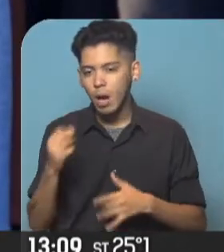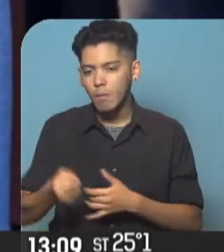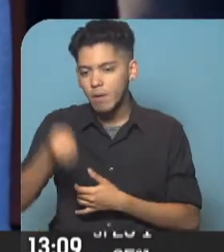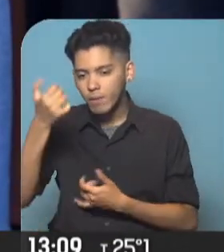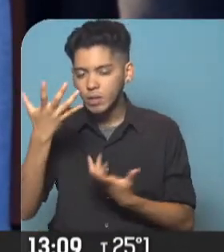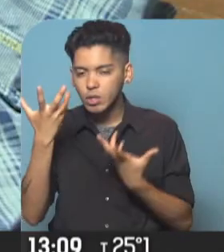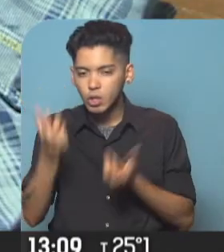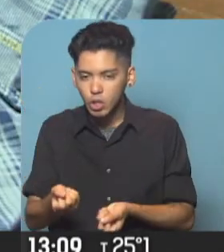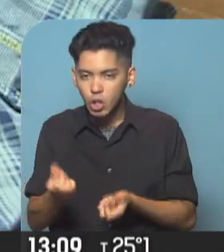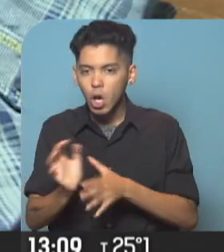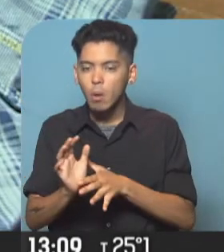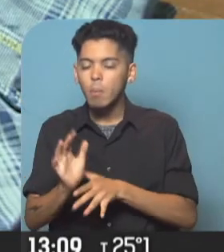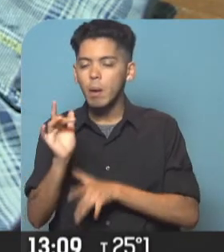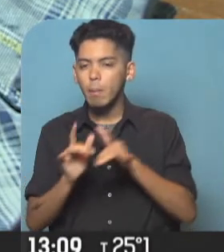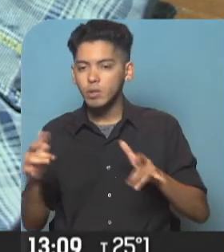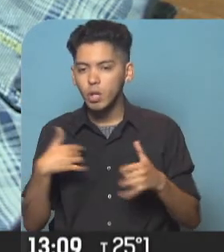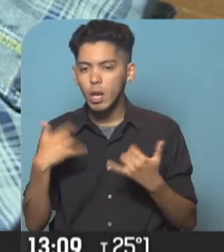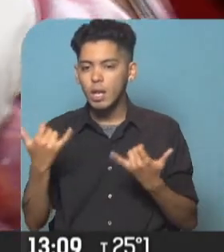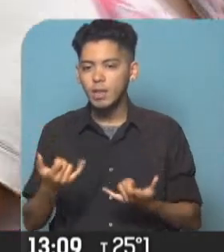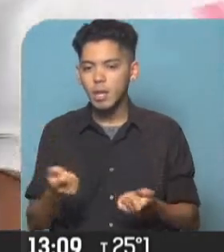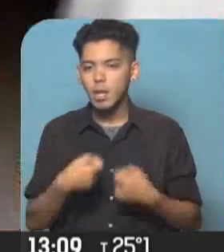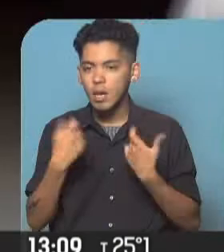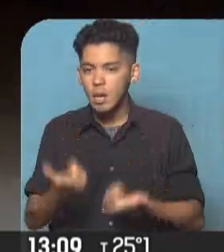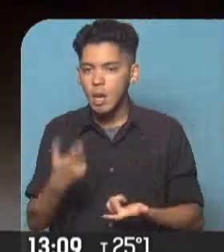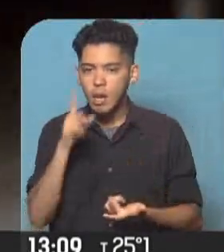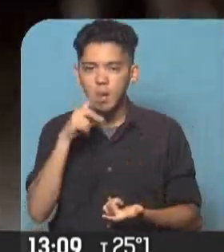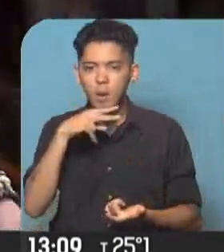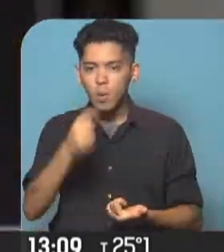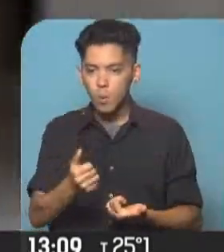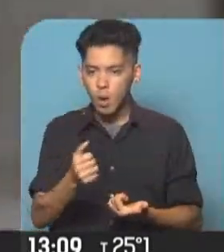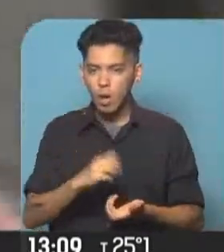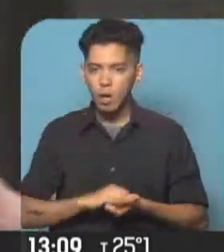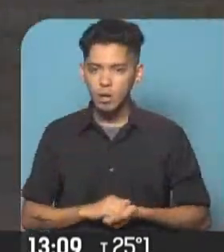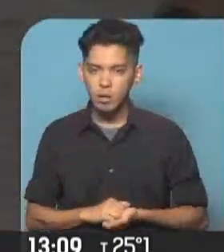sectores que reciben la devolución del porcentaje del IVA correspondiente.